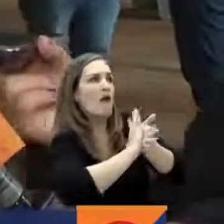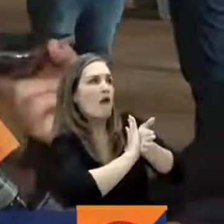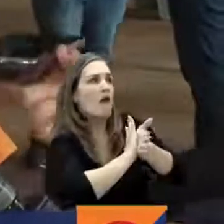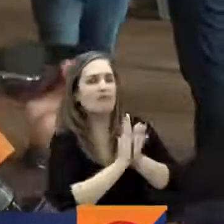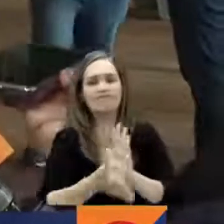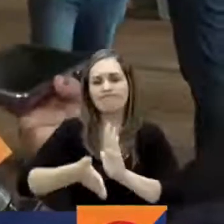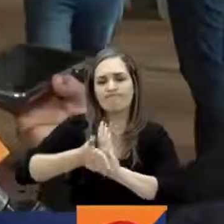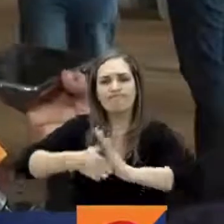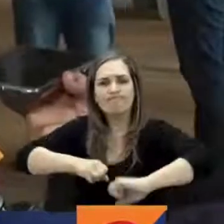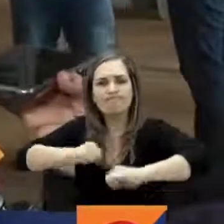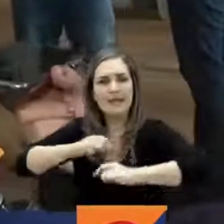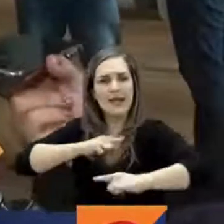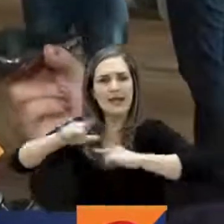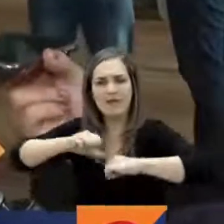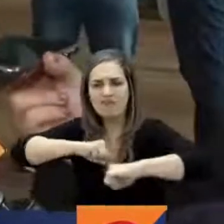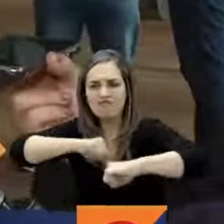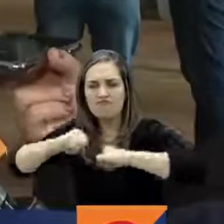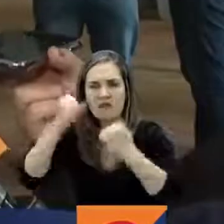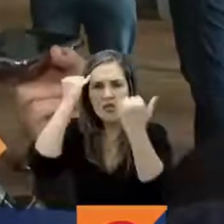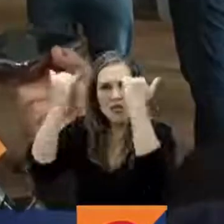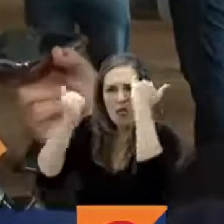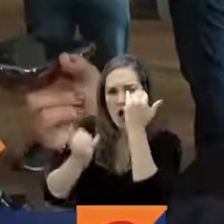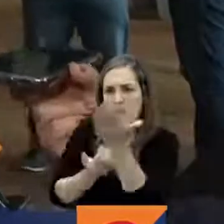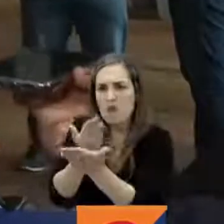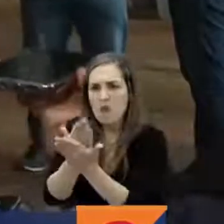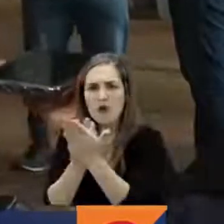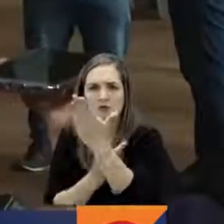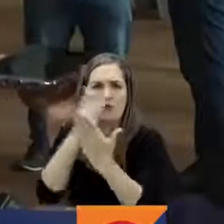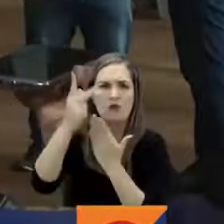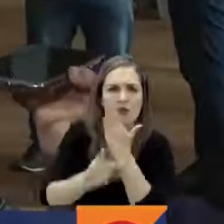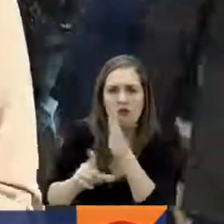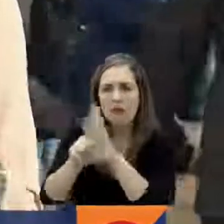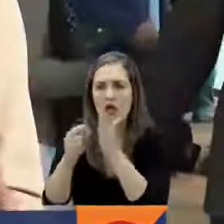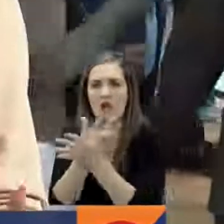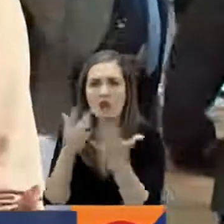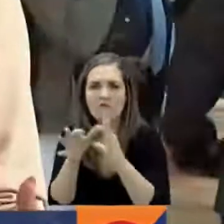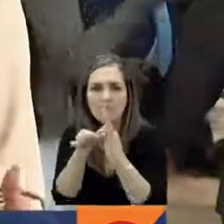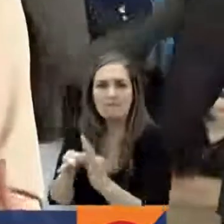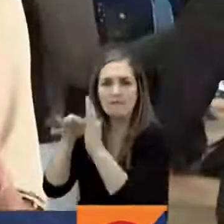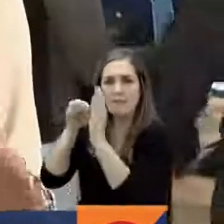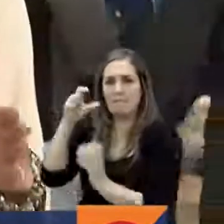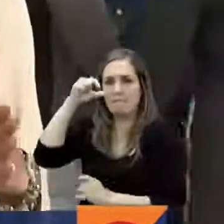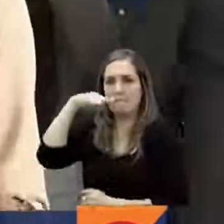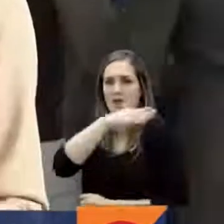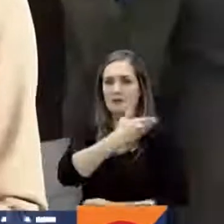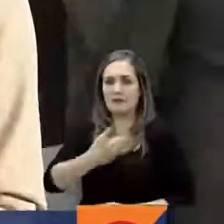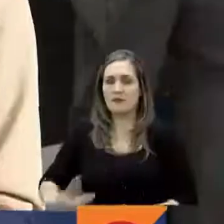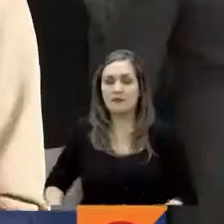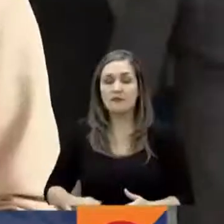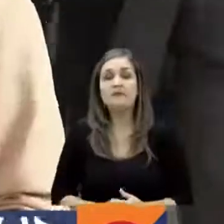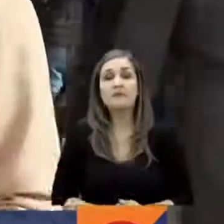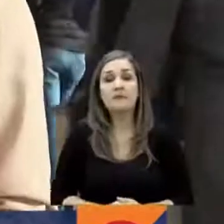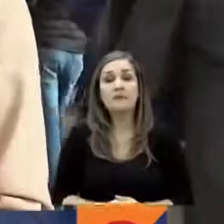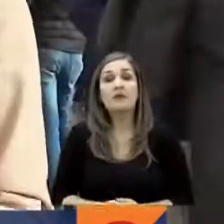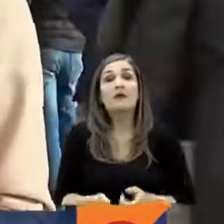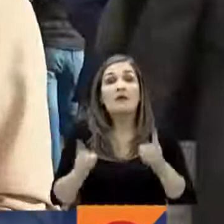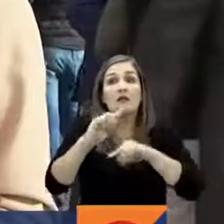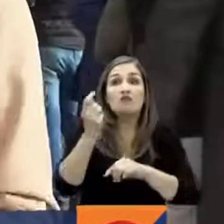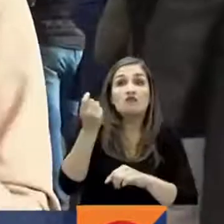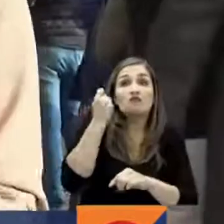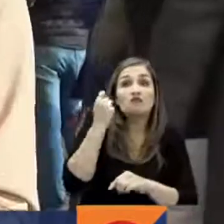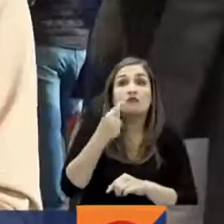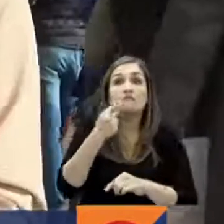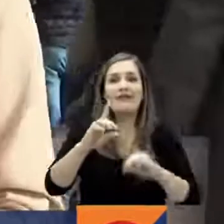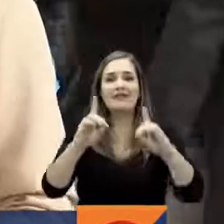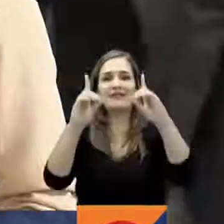su liderazgo y sus iniciativas en el marco del programa de gobierno de Petro Presidente. Y otra noticia importante que se ha conocido en las últimas horas es la decisión